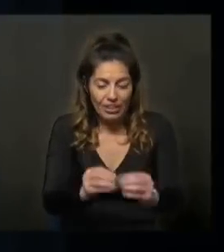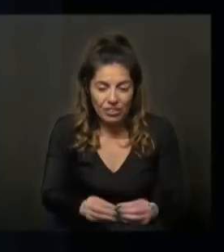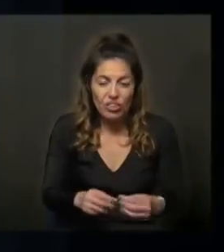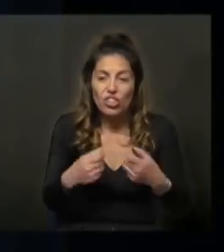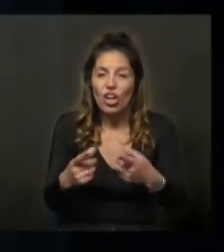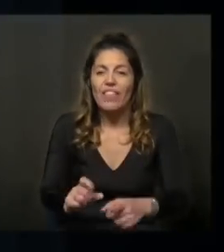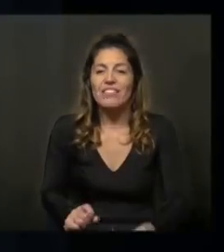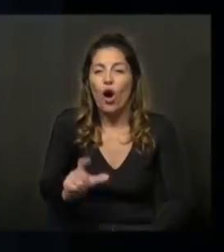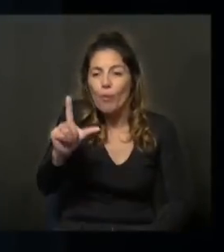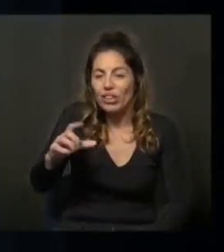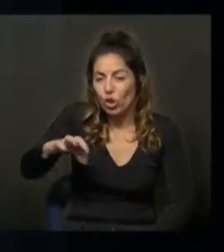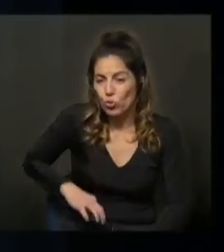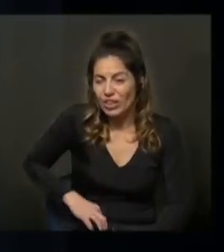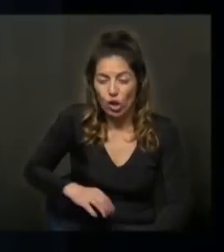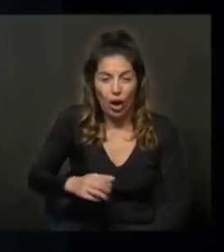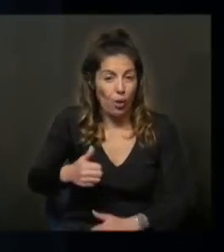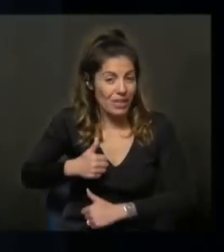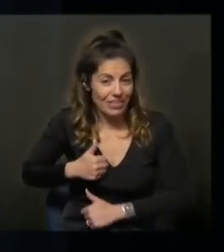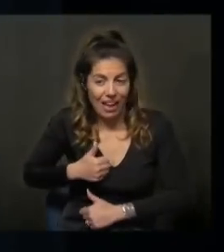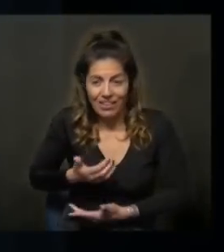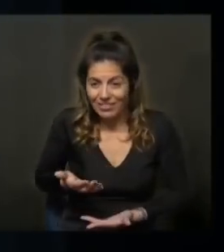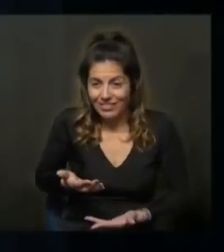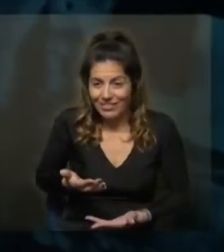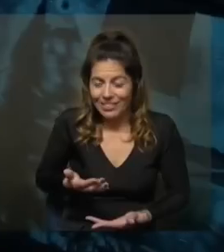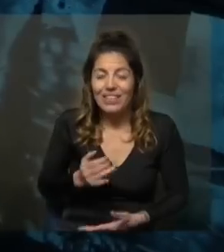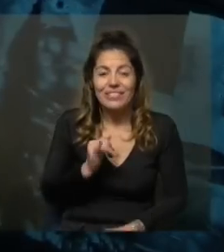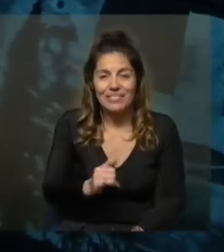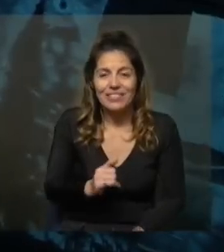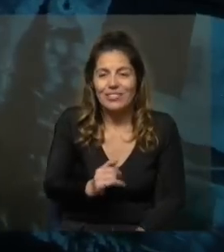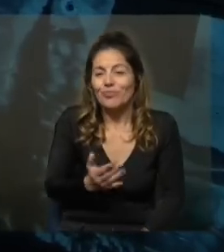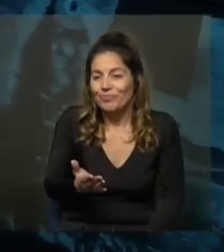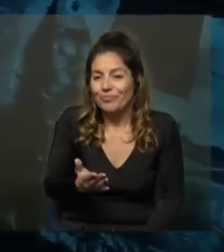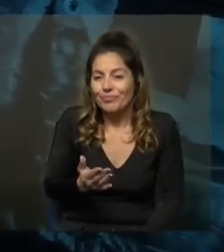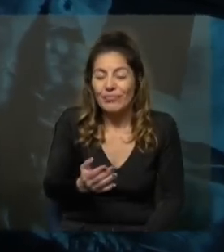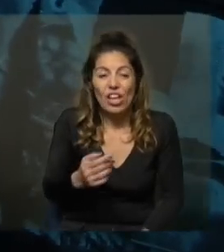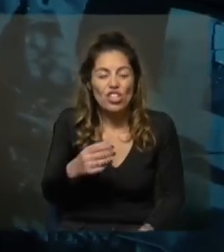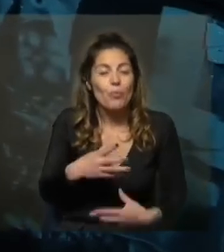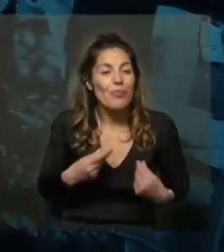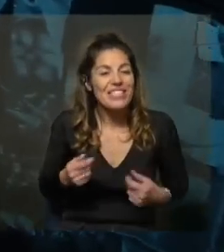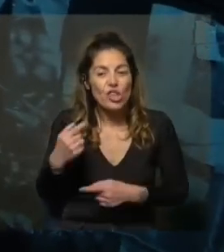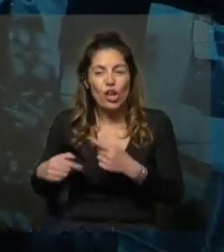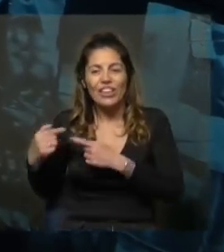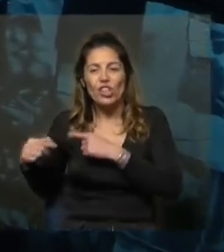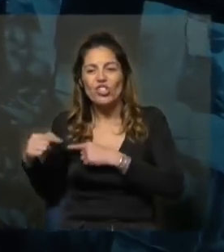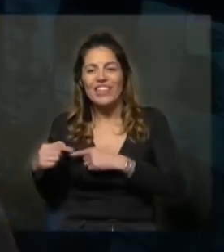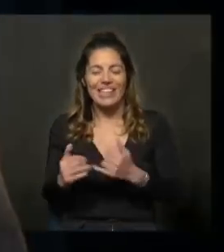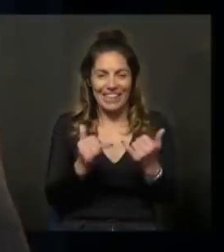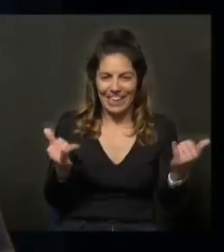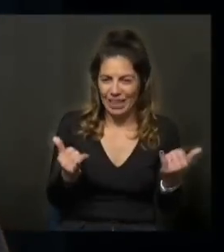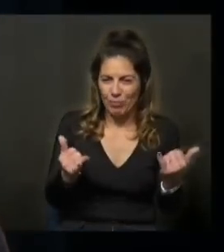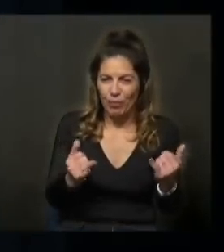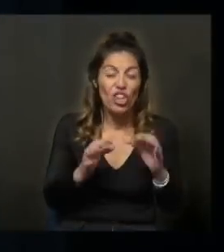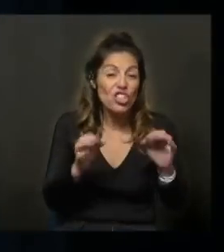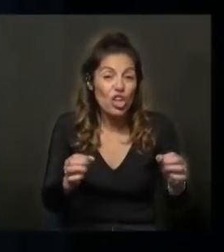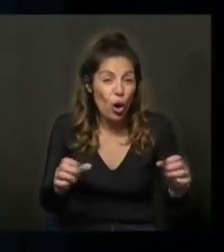le das aumento a Los sueldos de los militares entonces me siento retroceder en el tiempo bueno Esto llegó